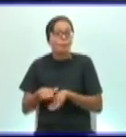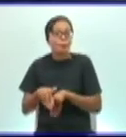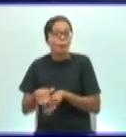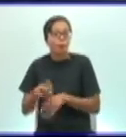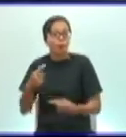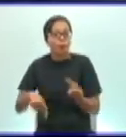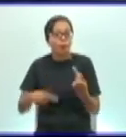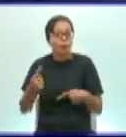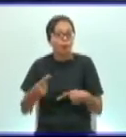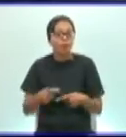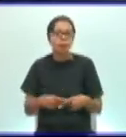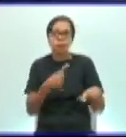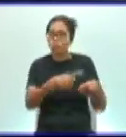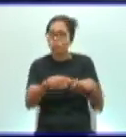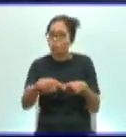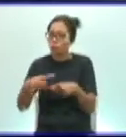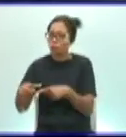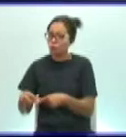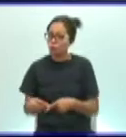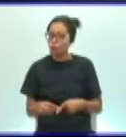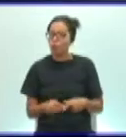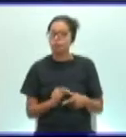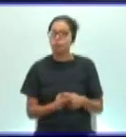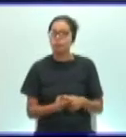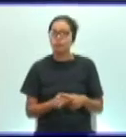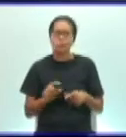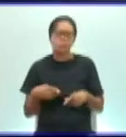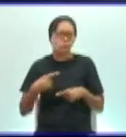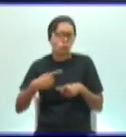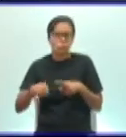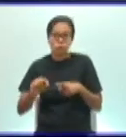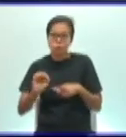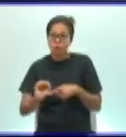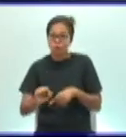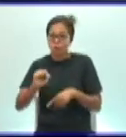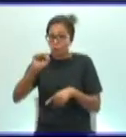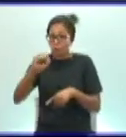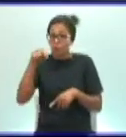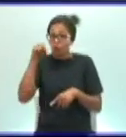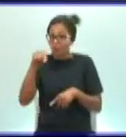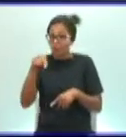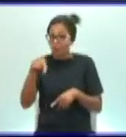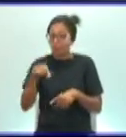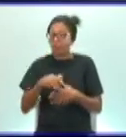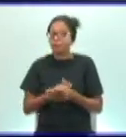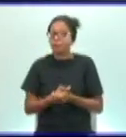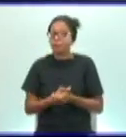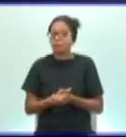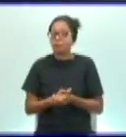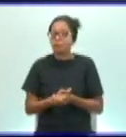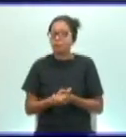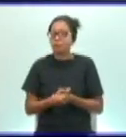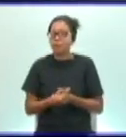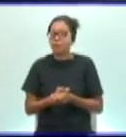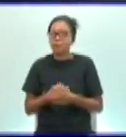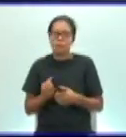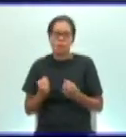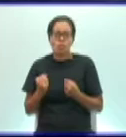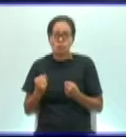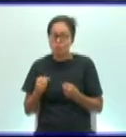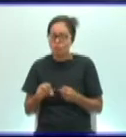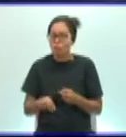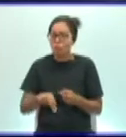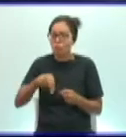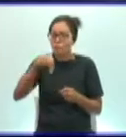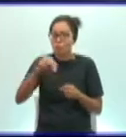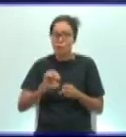el grupo que existía al norte en la zona de Aguajay con Félix Torres. O sea, había una dispersión de fuerzas revolucionarias en las